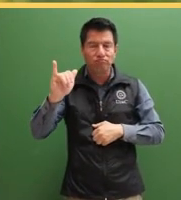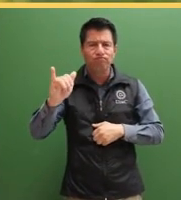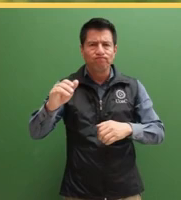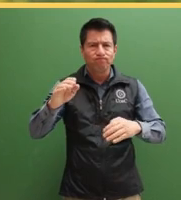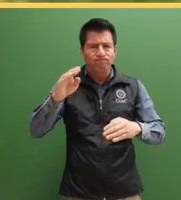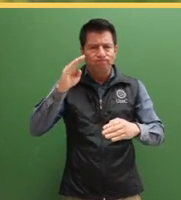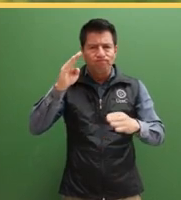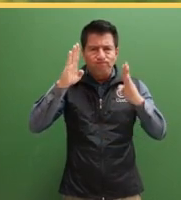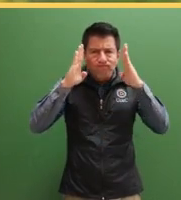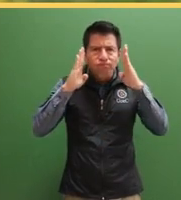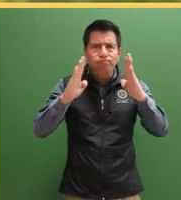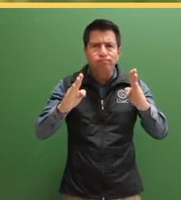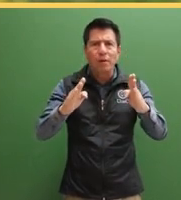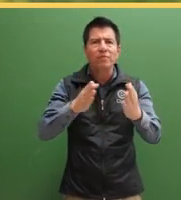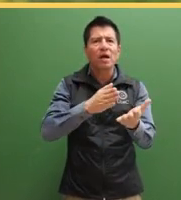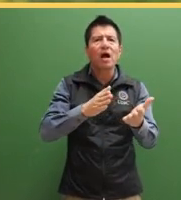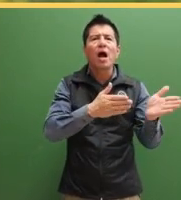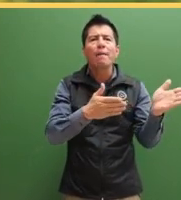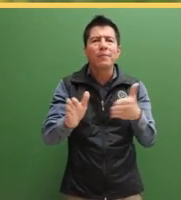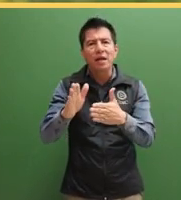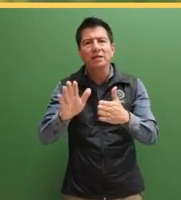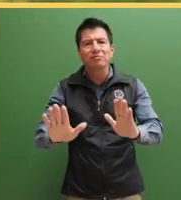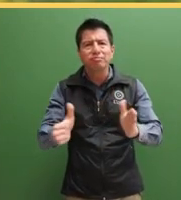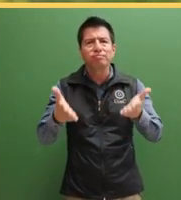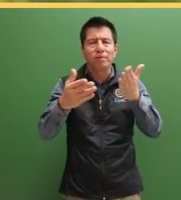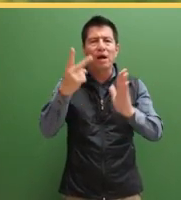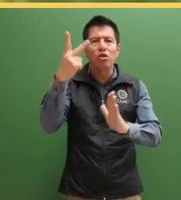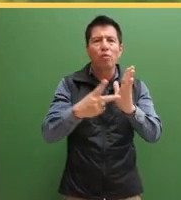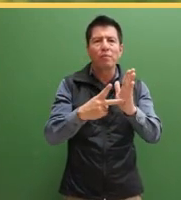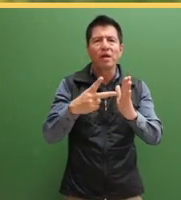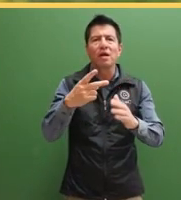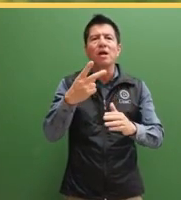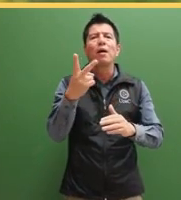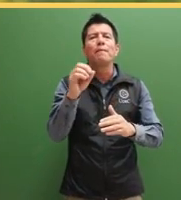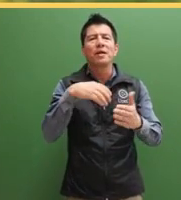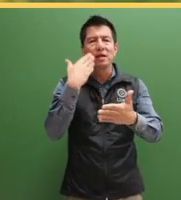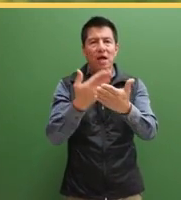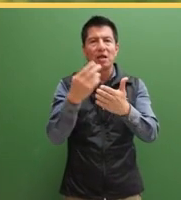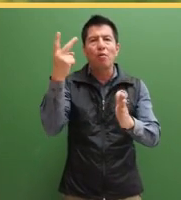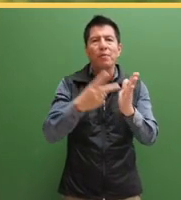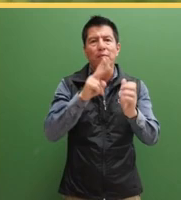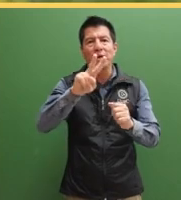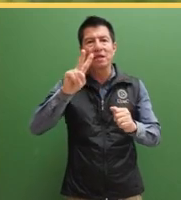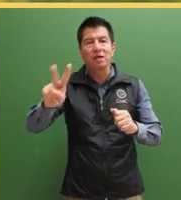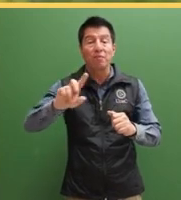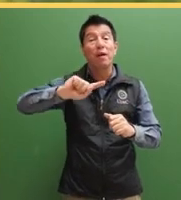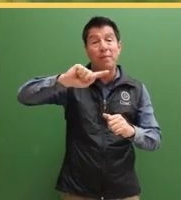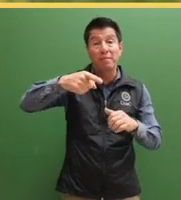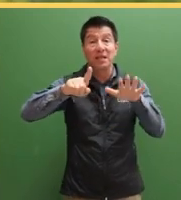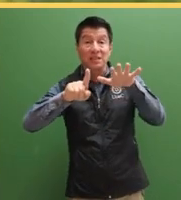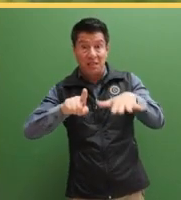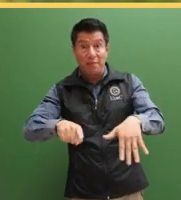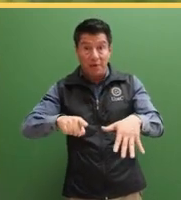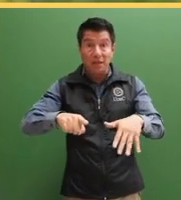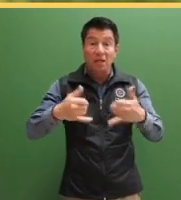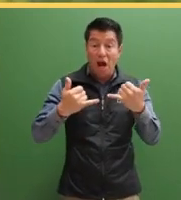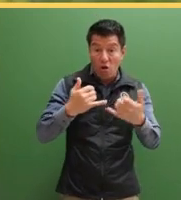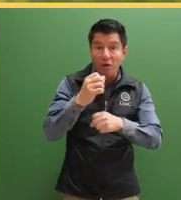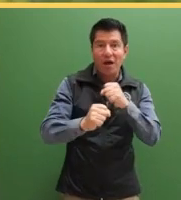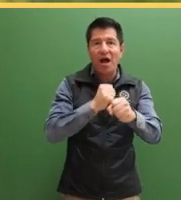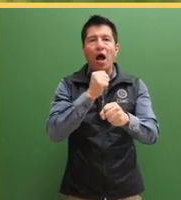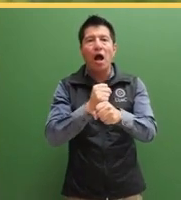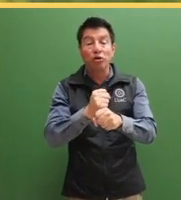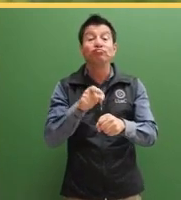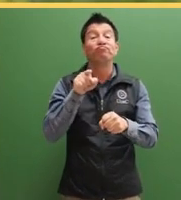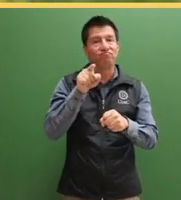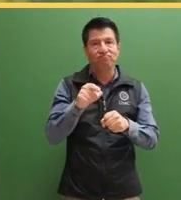de mejoramiento 2020-2022 en el primer periodo académico del presente año, del cual se resalta el compromiso